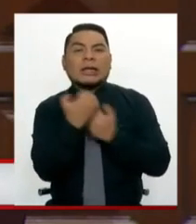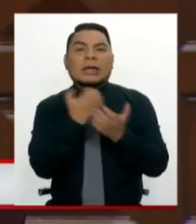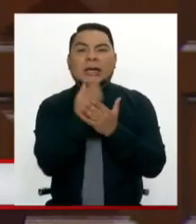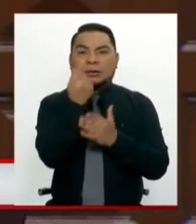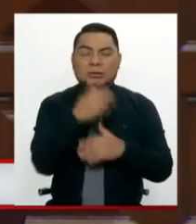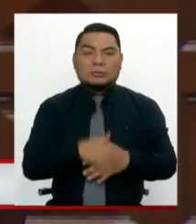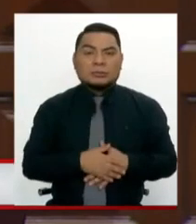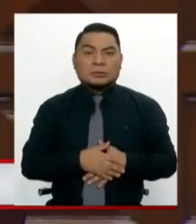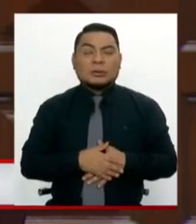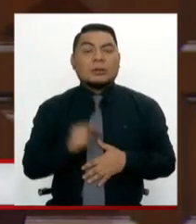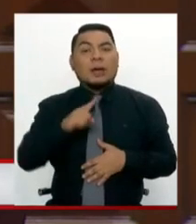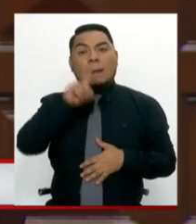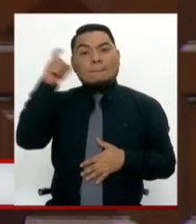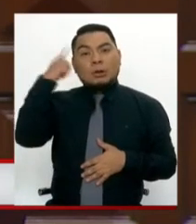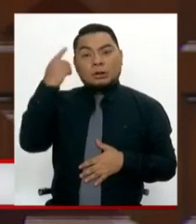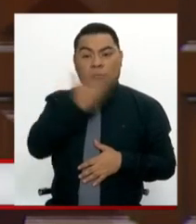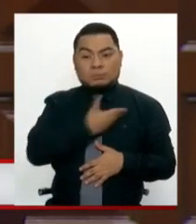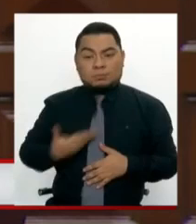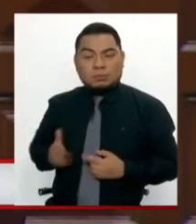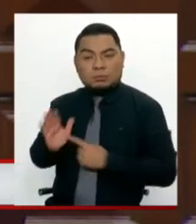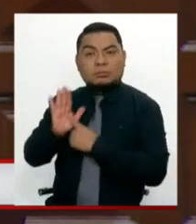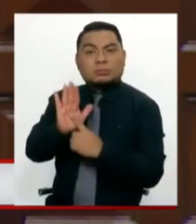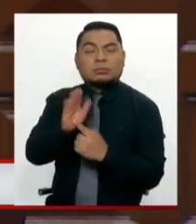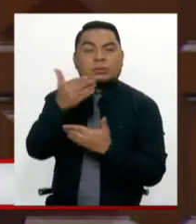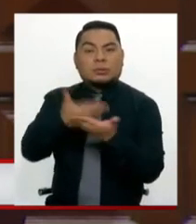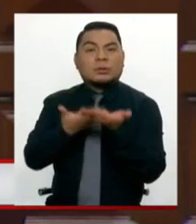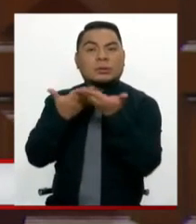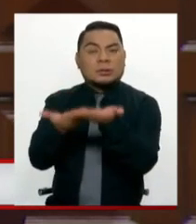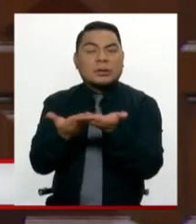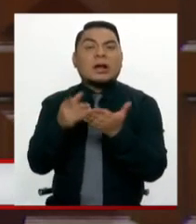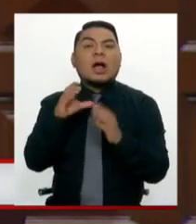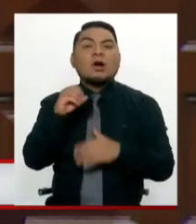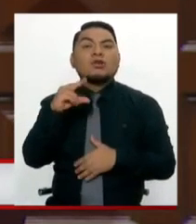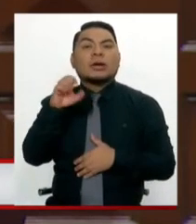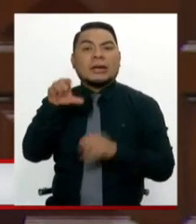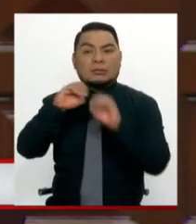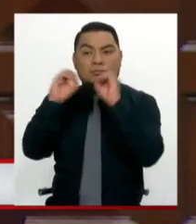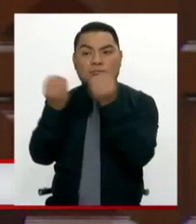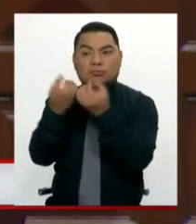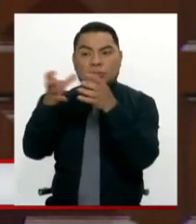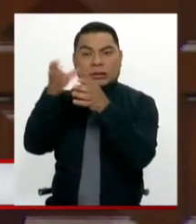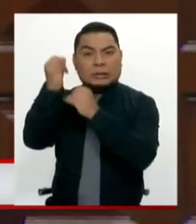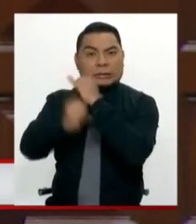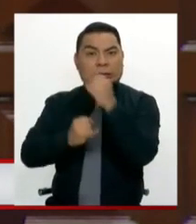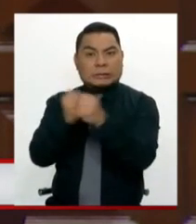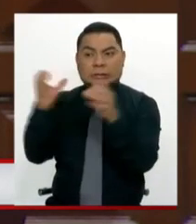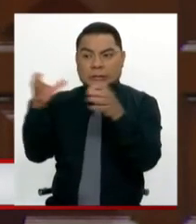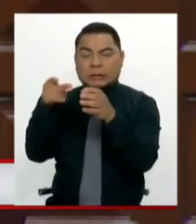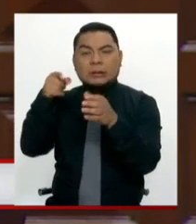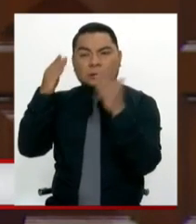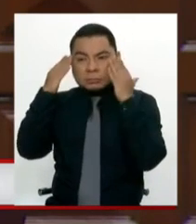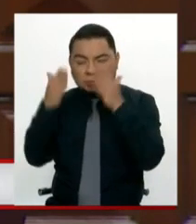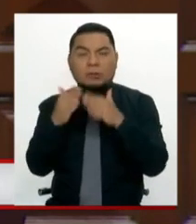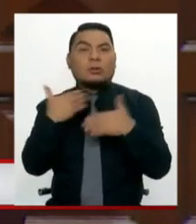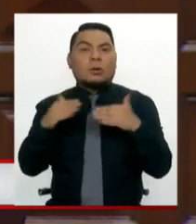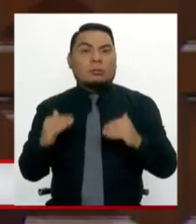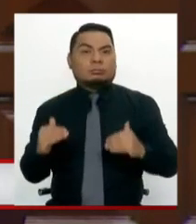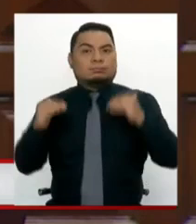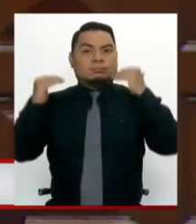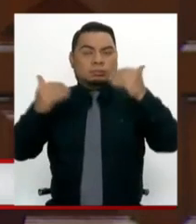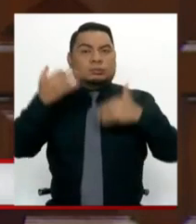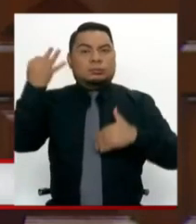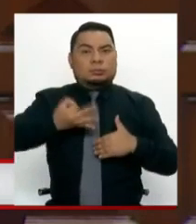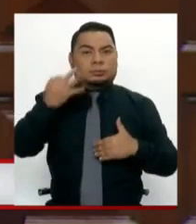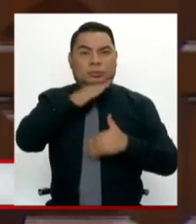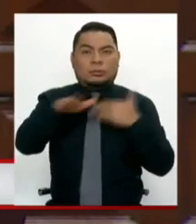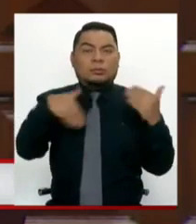Las políticas públicas implementadas en el marco de la OCDE se fijan en base a estándares elevados